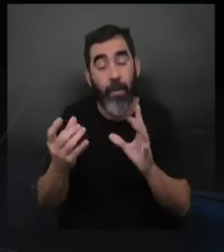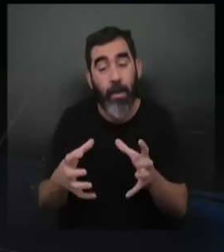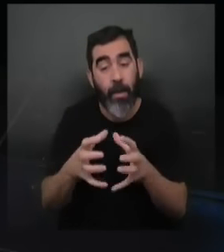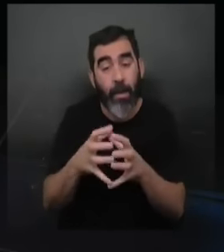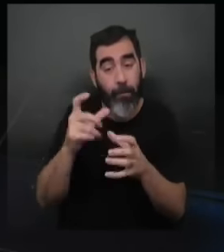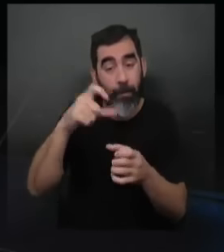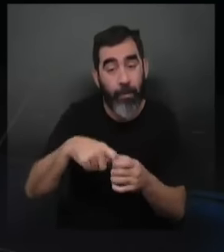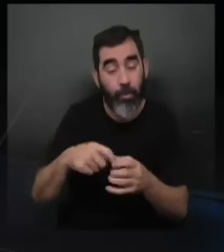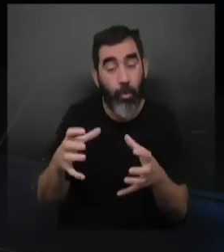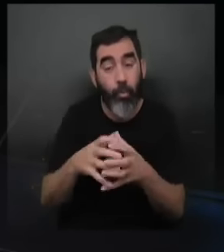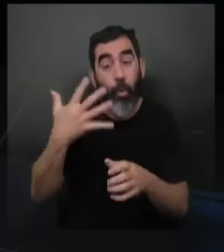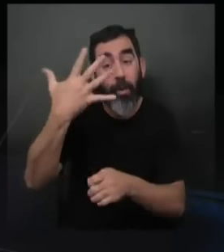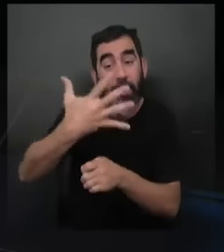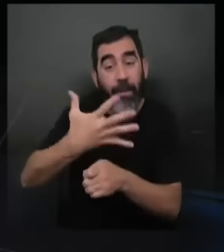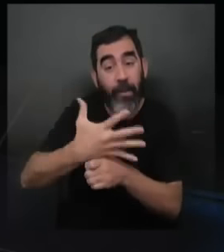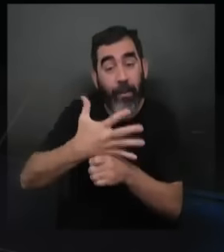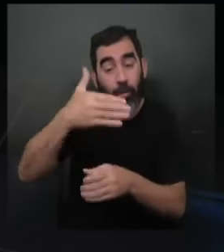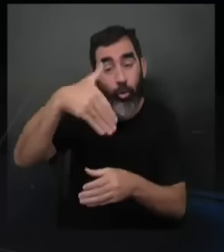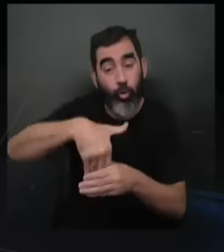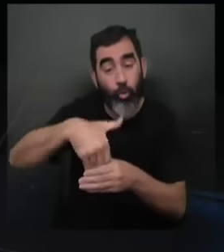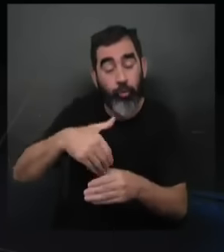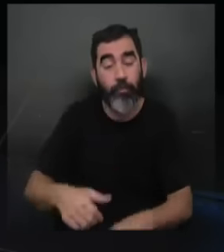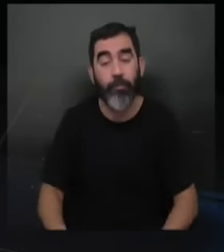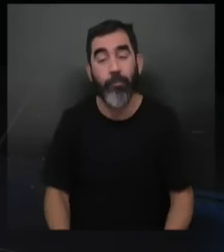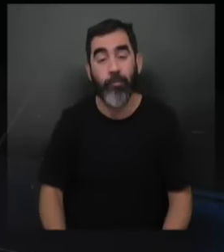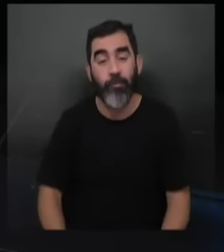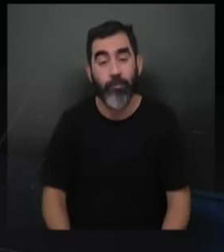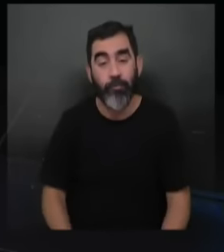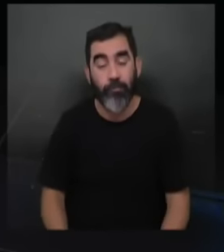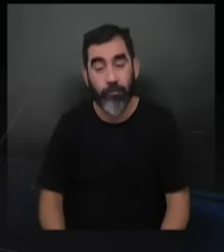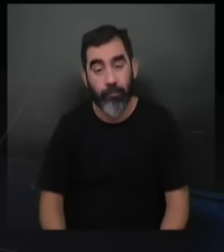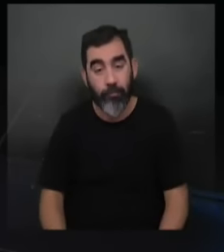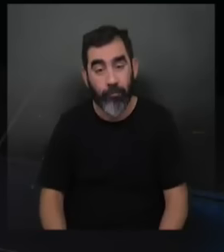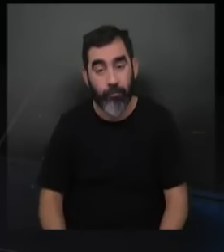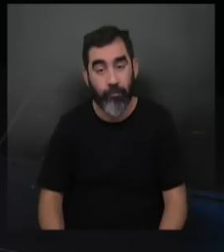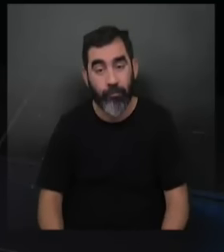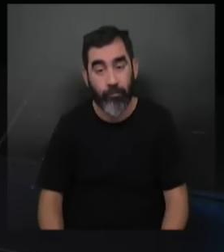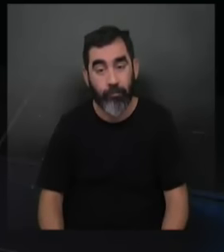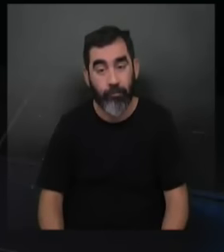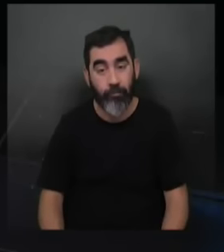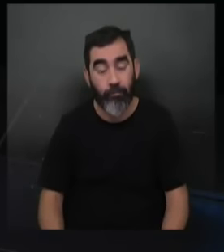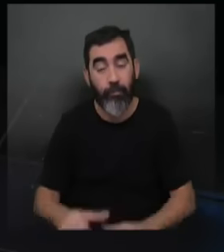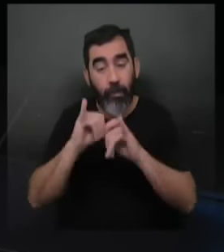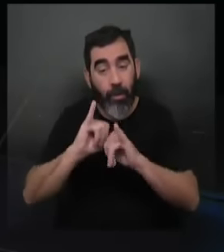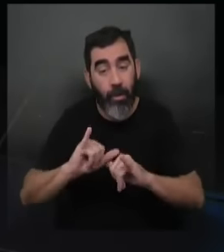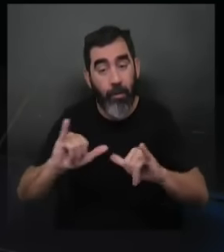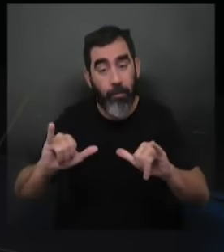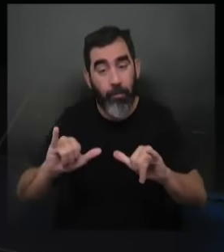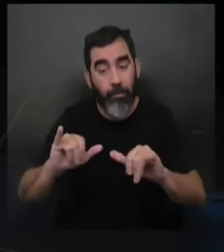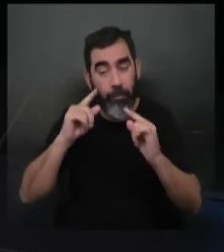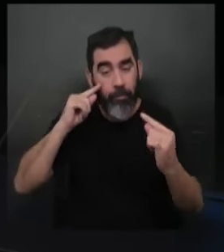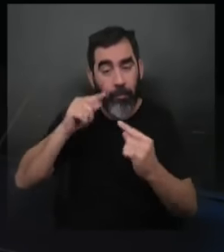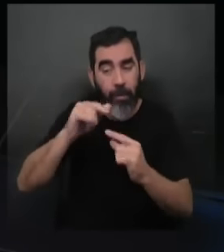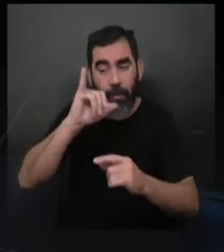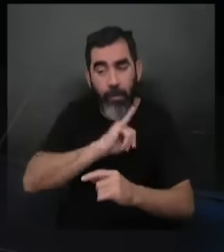partido quedará en quinto lugar en adhesión de votos en la interna del domingo su campaña continuará siendo foco en